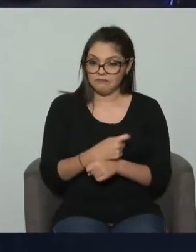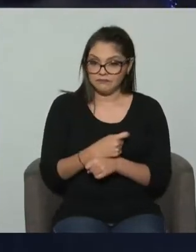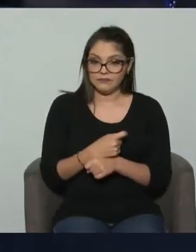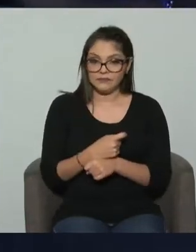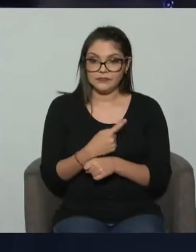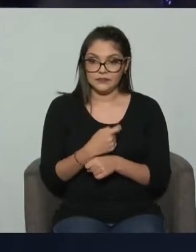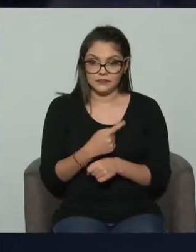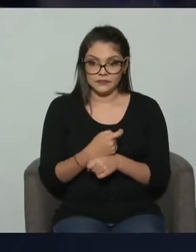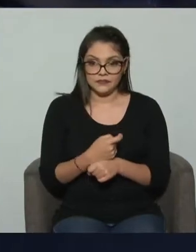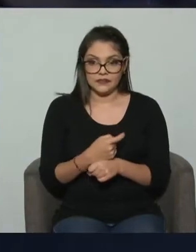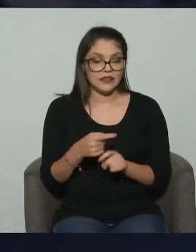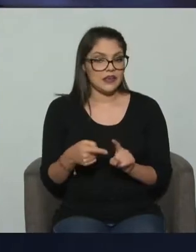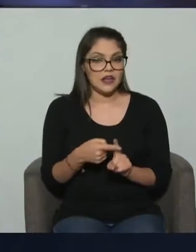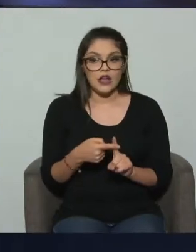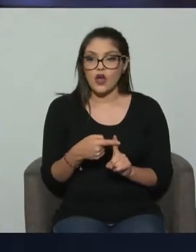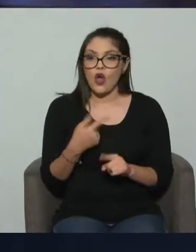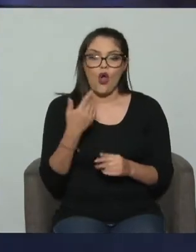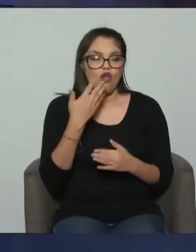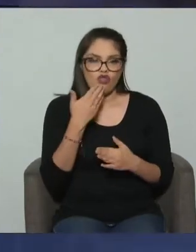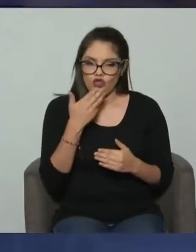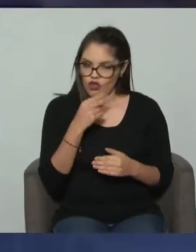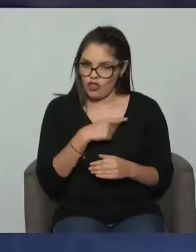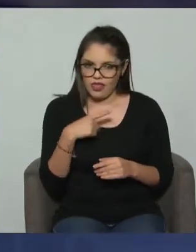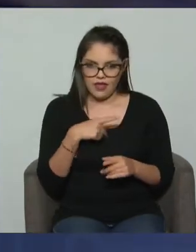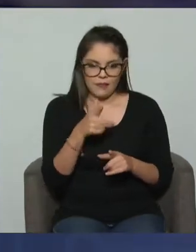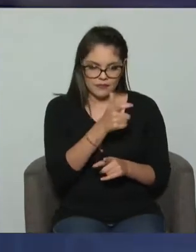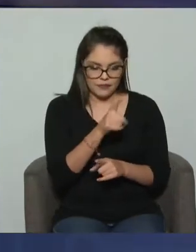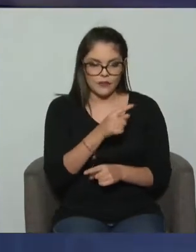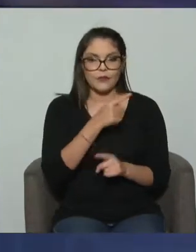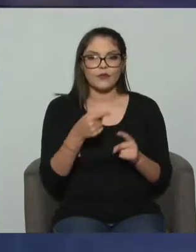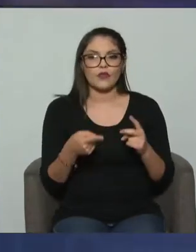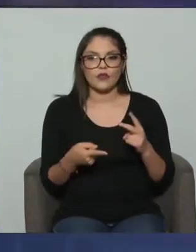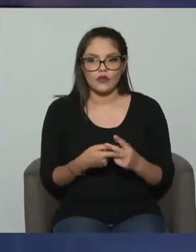Ojalá supiéramos en dónde. Pero de que va a volver a suceder